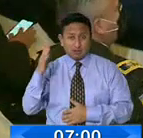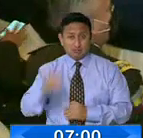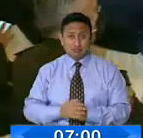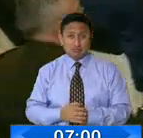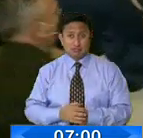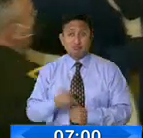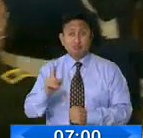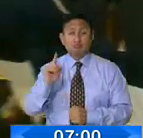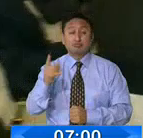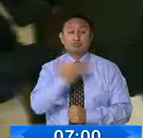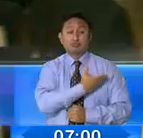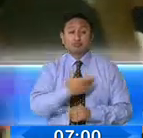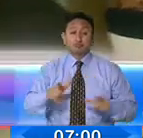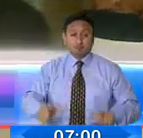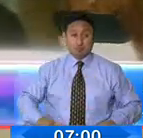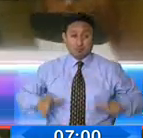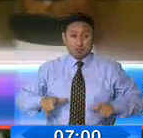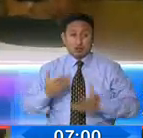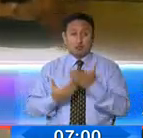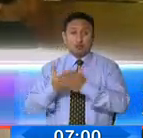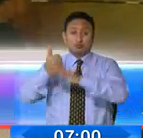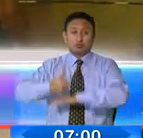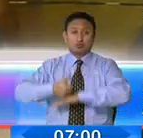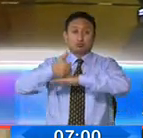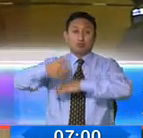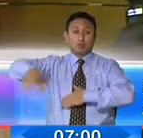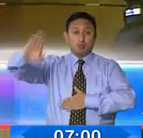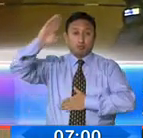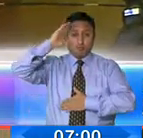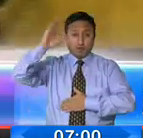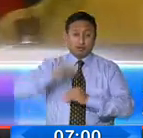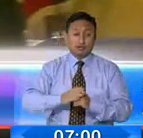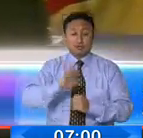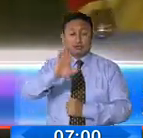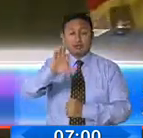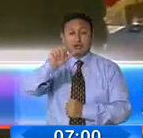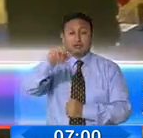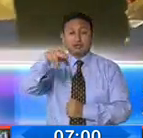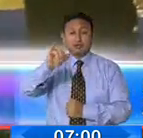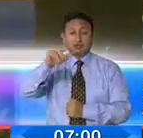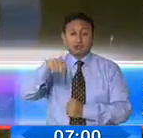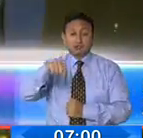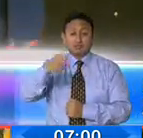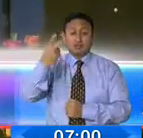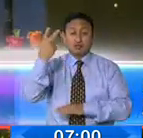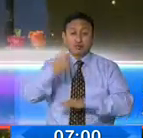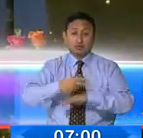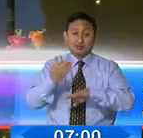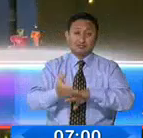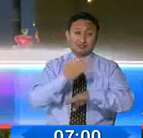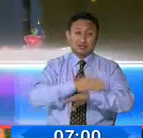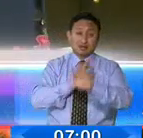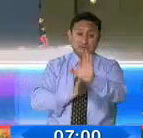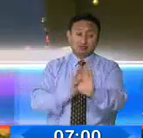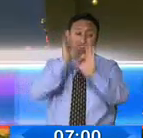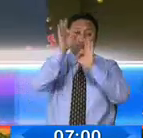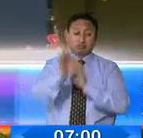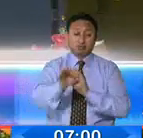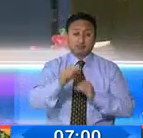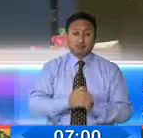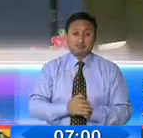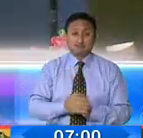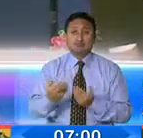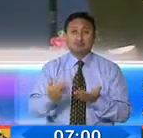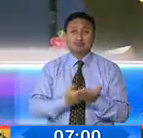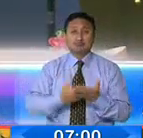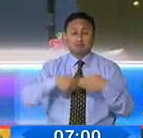República, el primer mandatario posesionó a la nueva comandante de la Policía General, Tania Varela, designada hace 2 días en reemplazo de Patricio Carrillo. La ceremonia